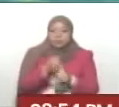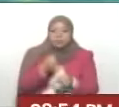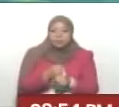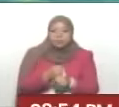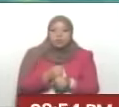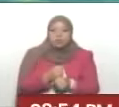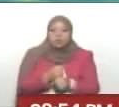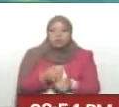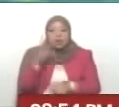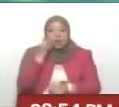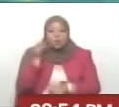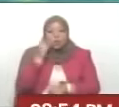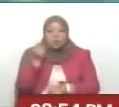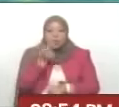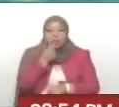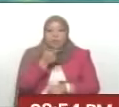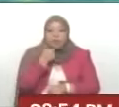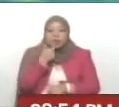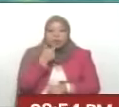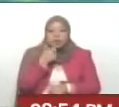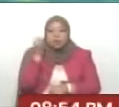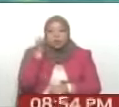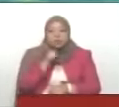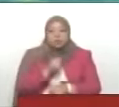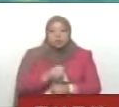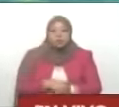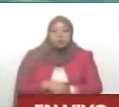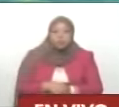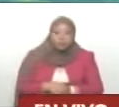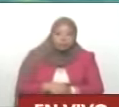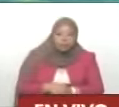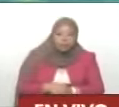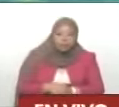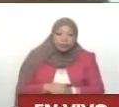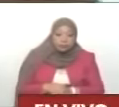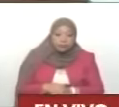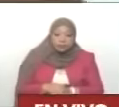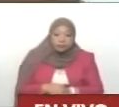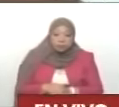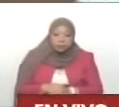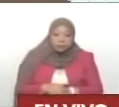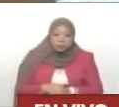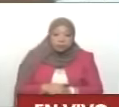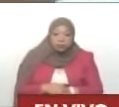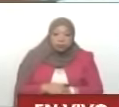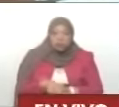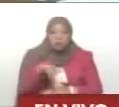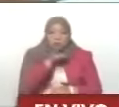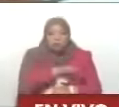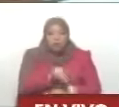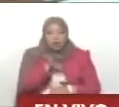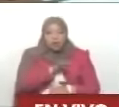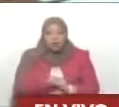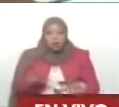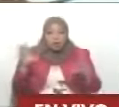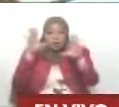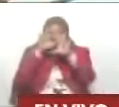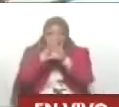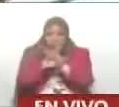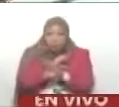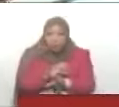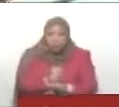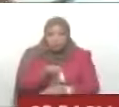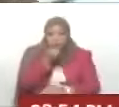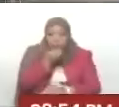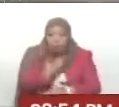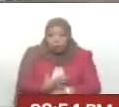Cuéntame esta experiencia tan maravillosa el sábado. Buenas noches, no presidente de la República